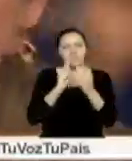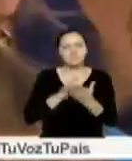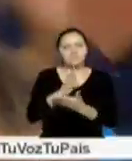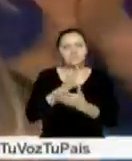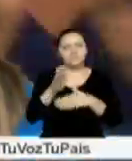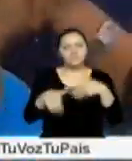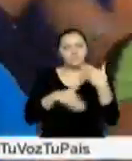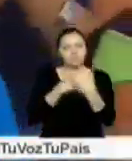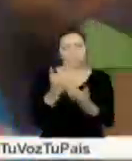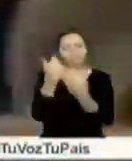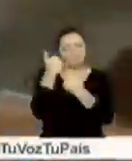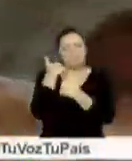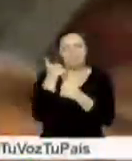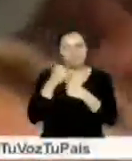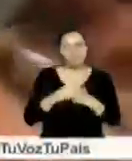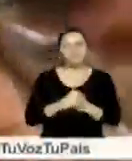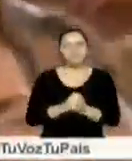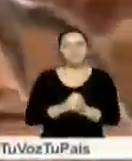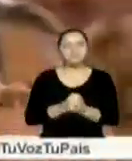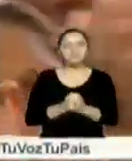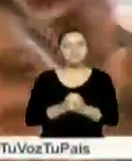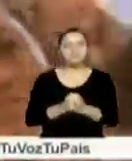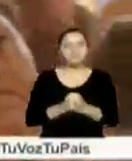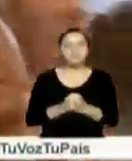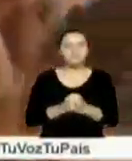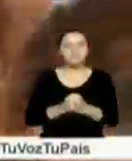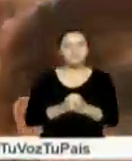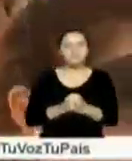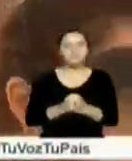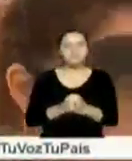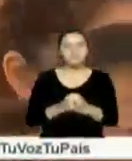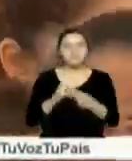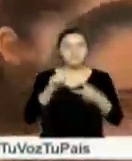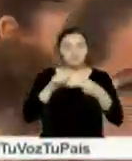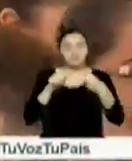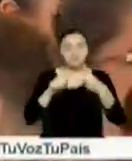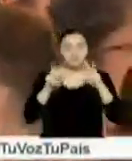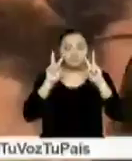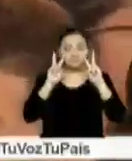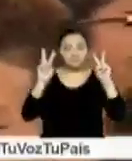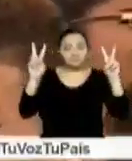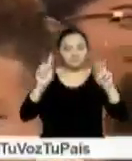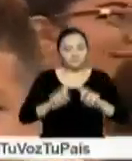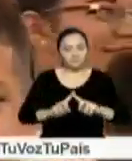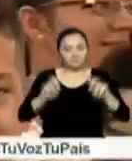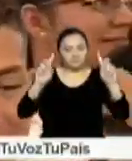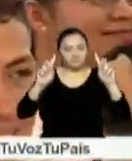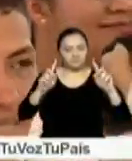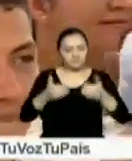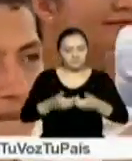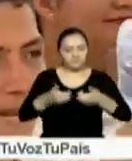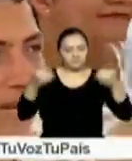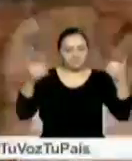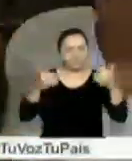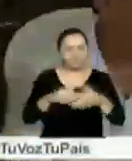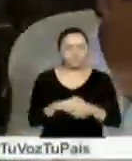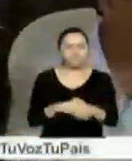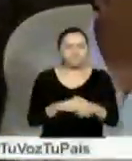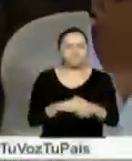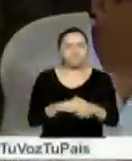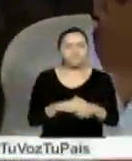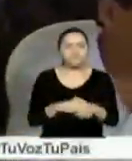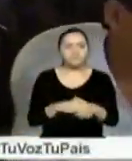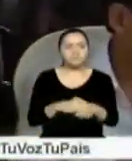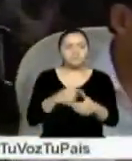de todos esas son dos visiones de país totalmente distintas